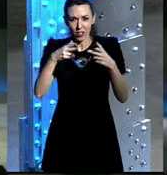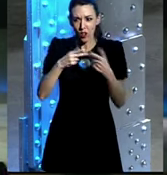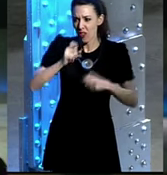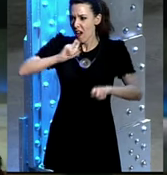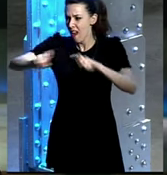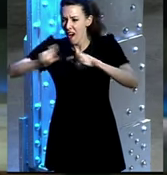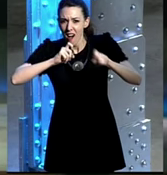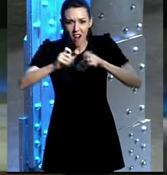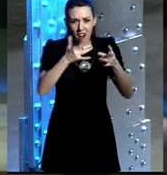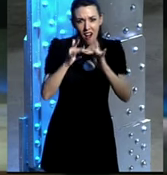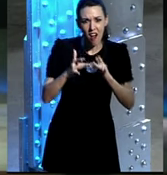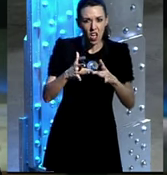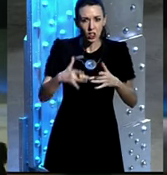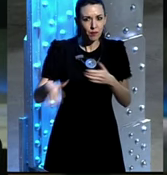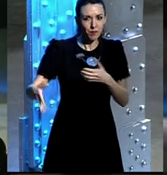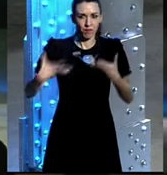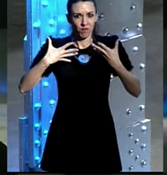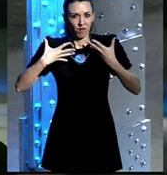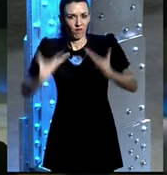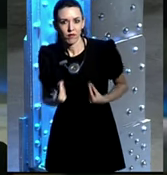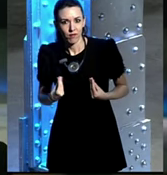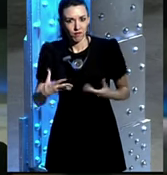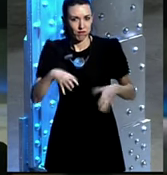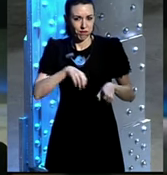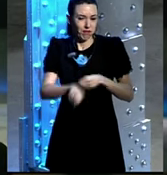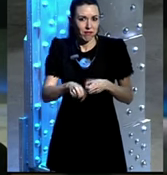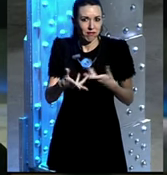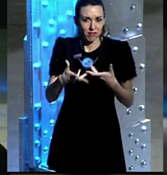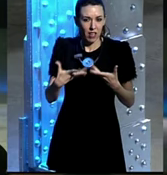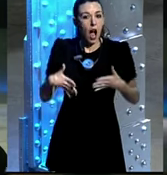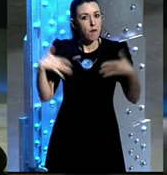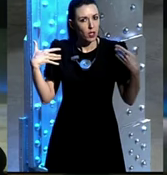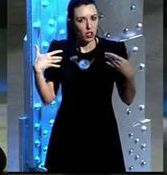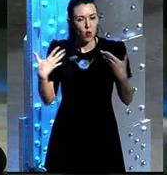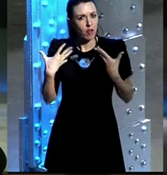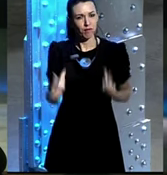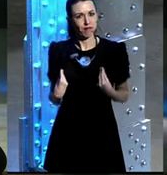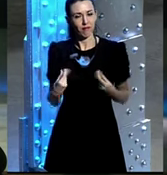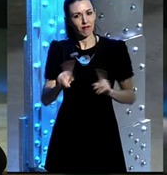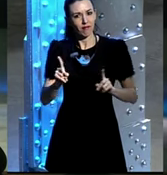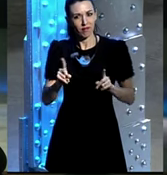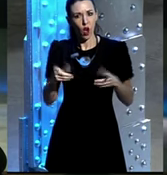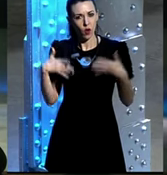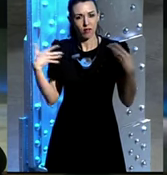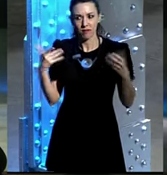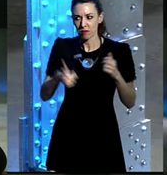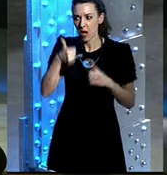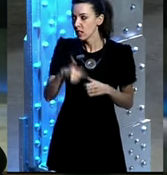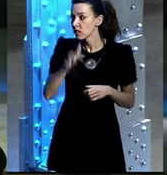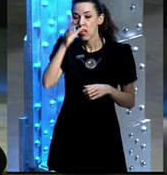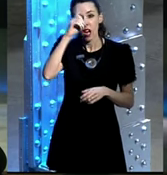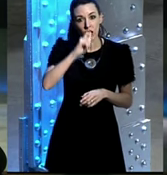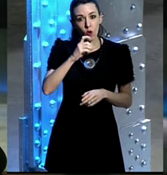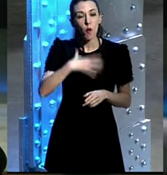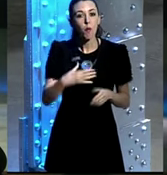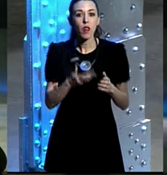comenten, indígnense, apasionense. Creo que se van a apasionar más que se van a indignar. Y sobre todo, recuerden,